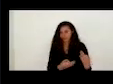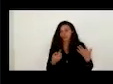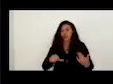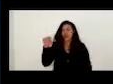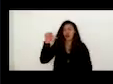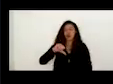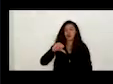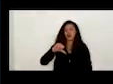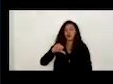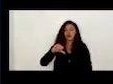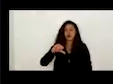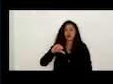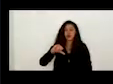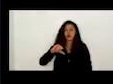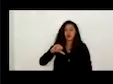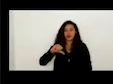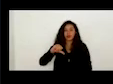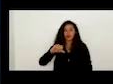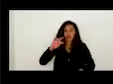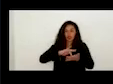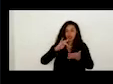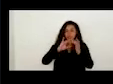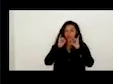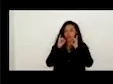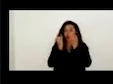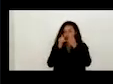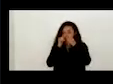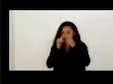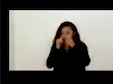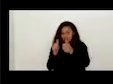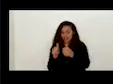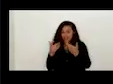hoy, y gracias a la Junta de Asistencia por la invitación,